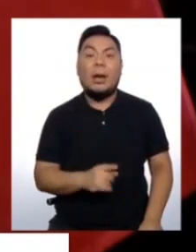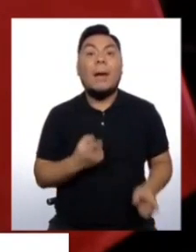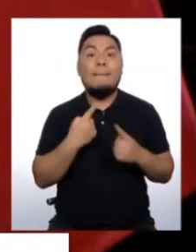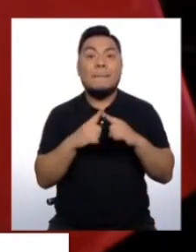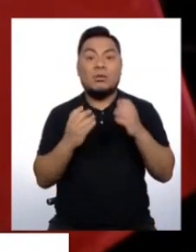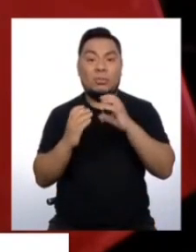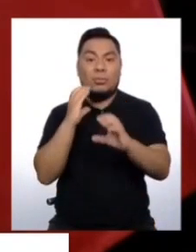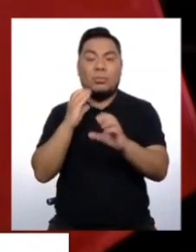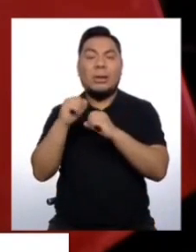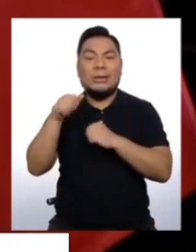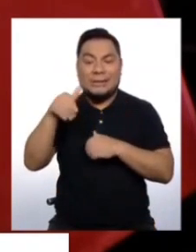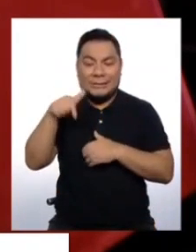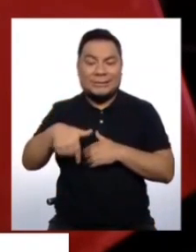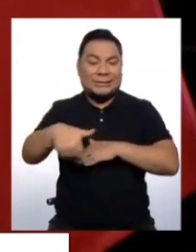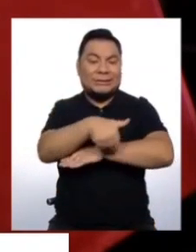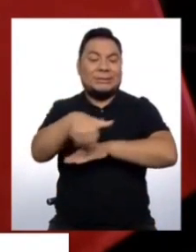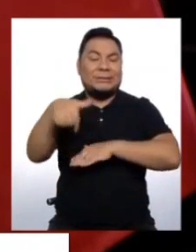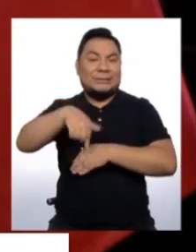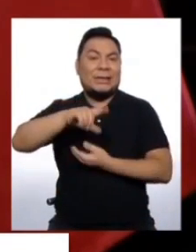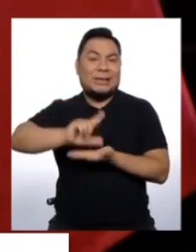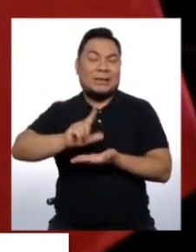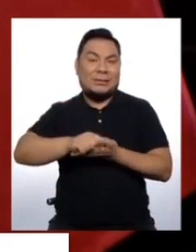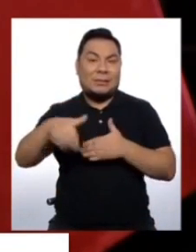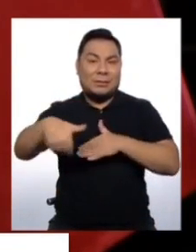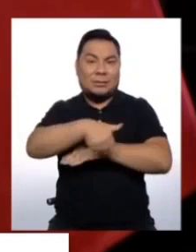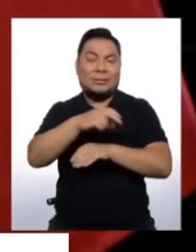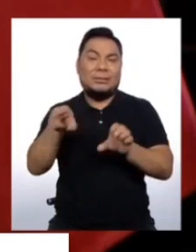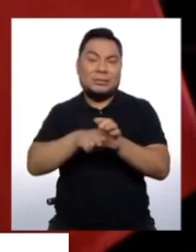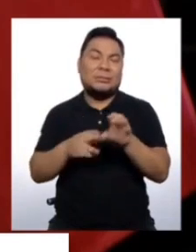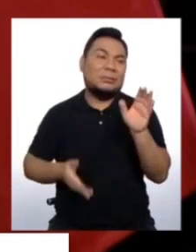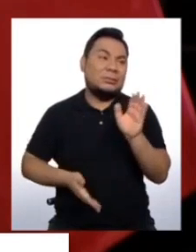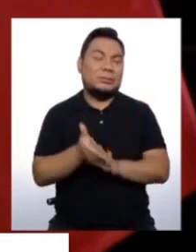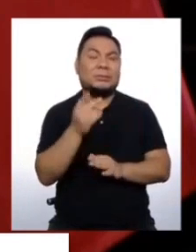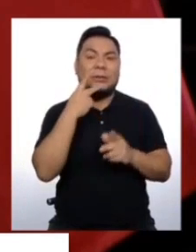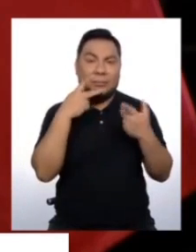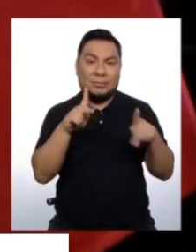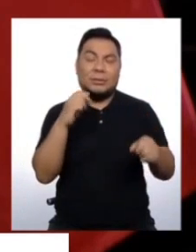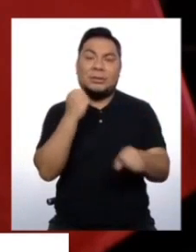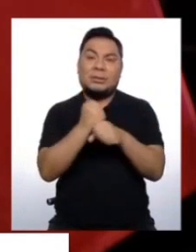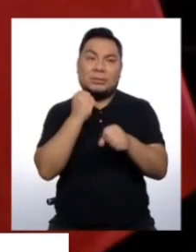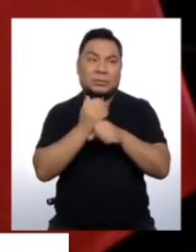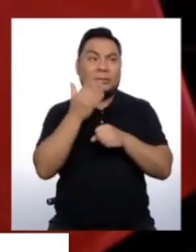transporte urbano para los ciudadanos que tienen permitido